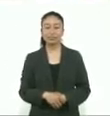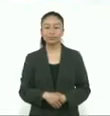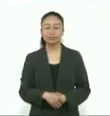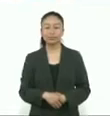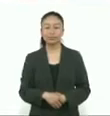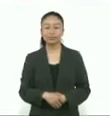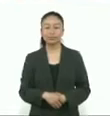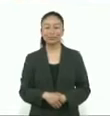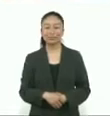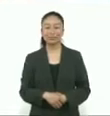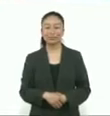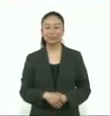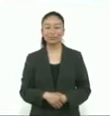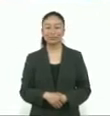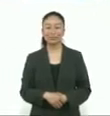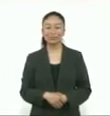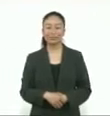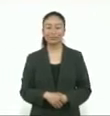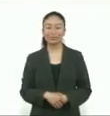Arriba, arriba a